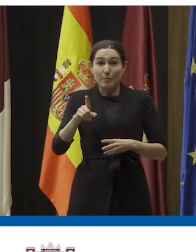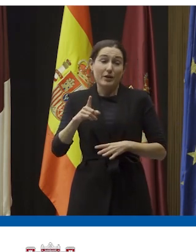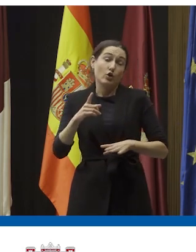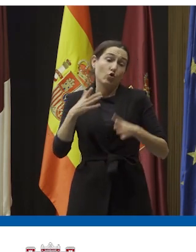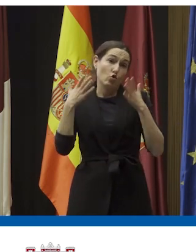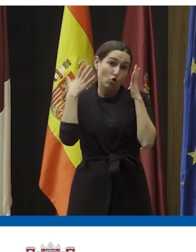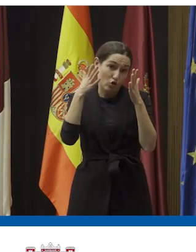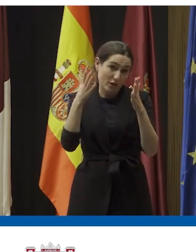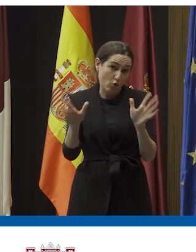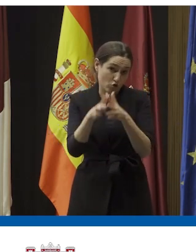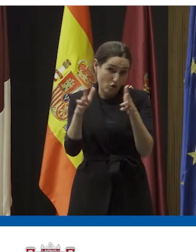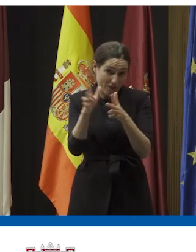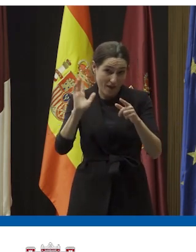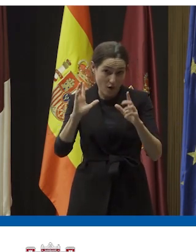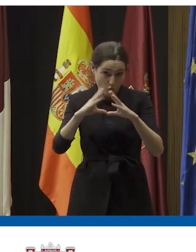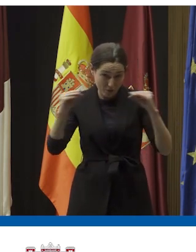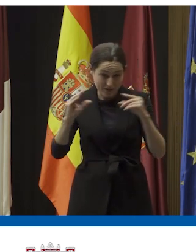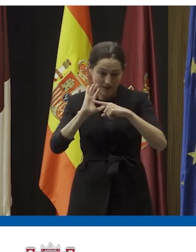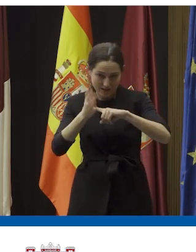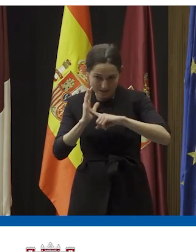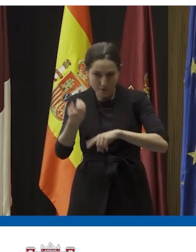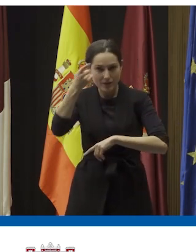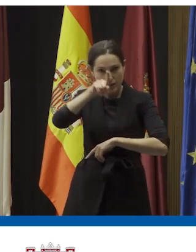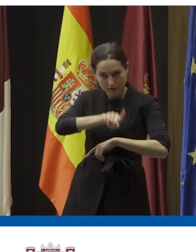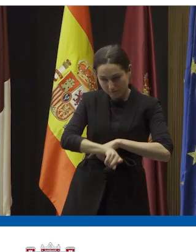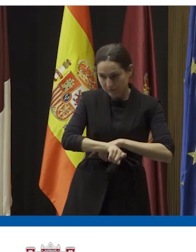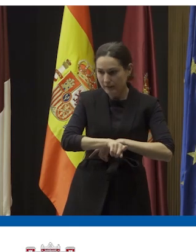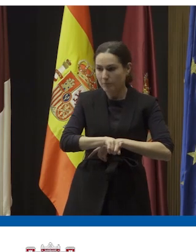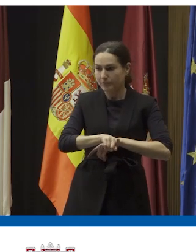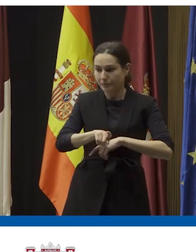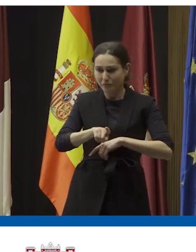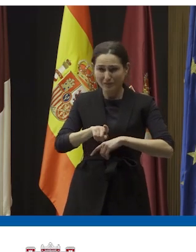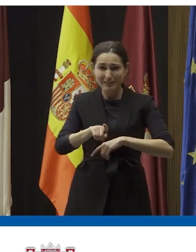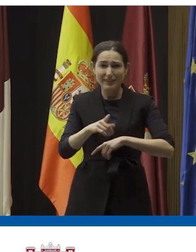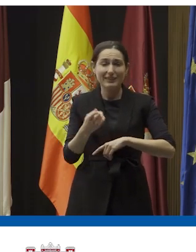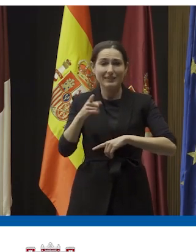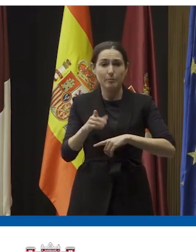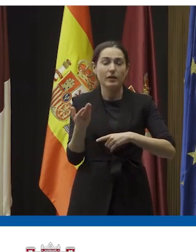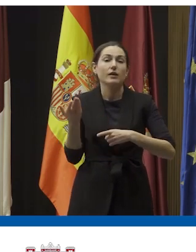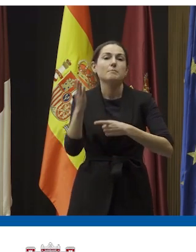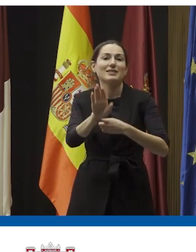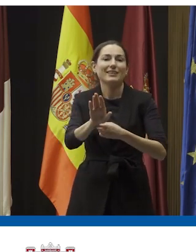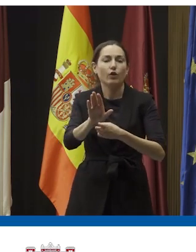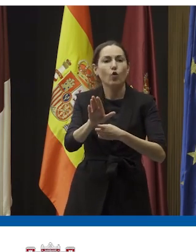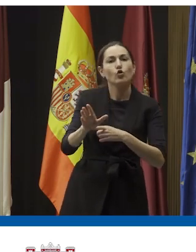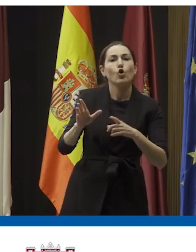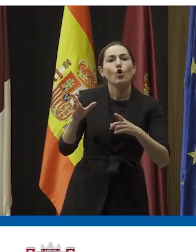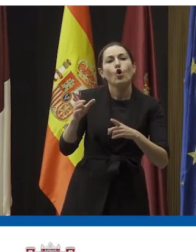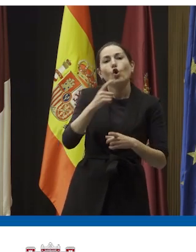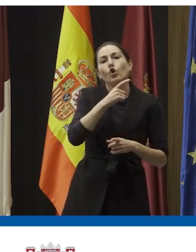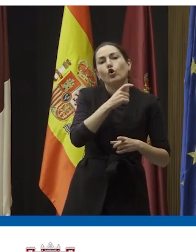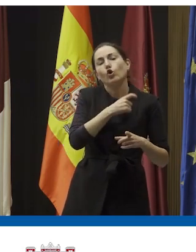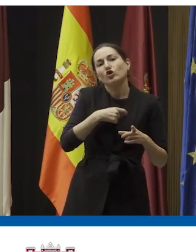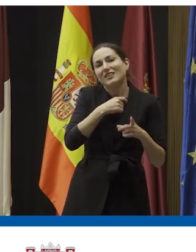Mancha y miembro de la Junta de Gobierno en representación del Consejo Social, también en la Universidad